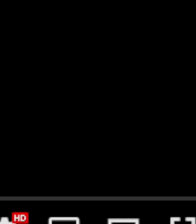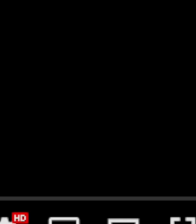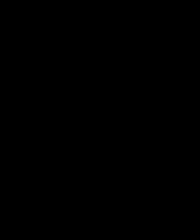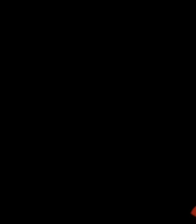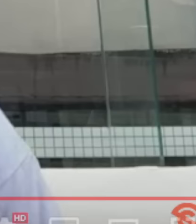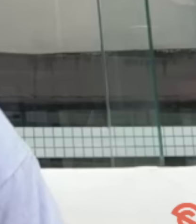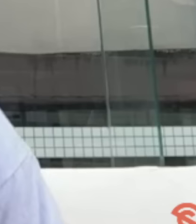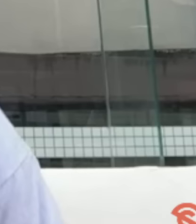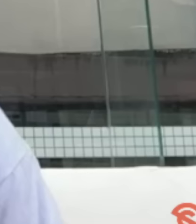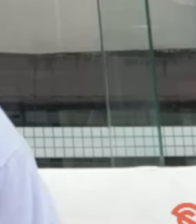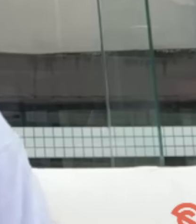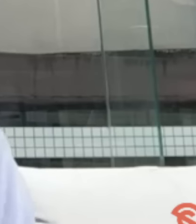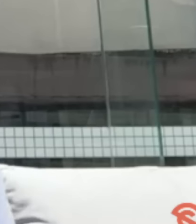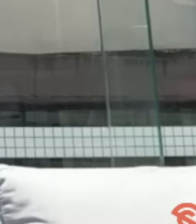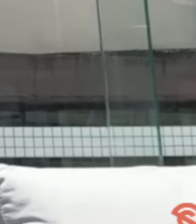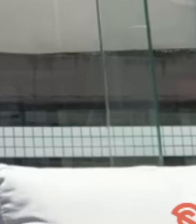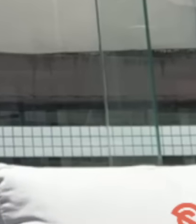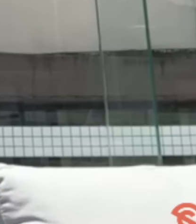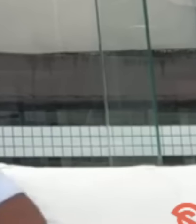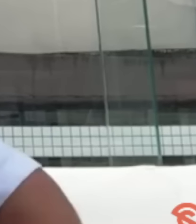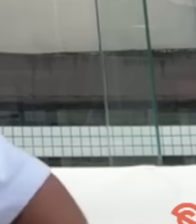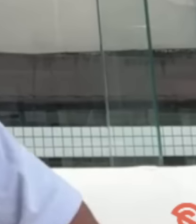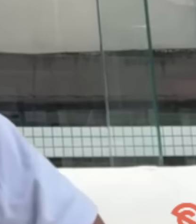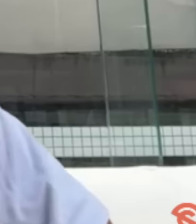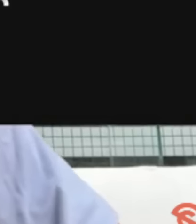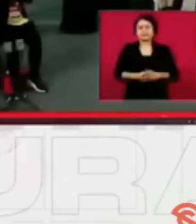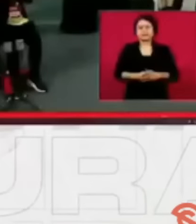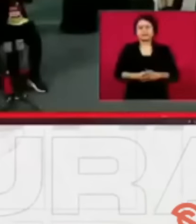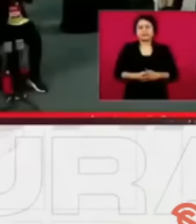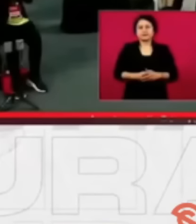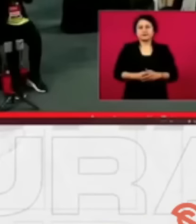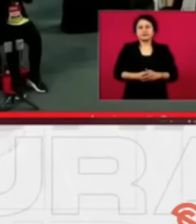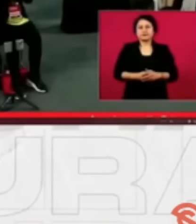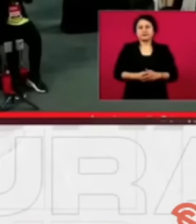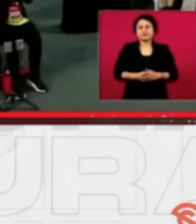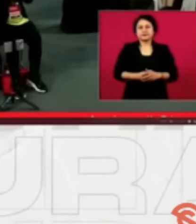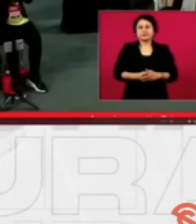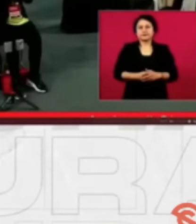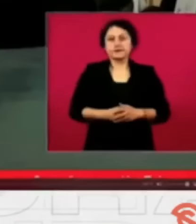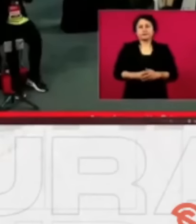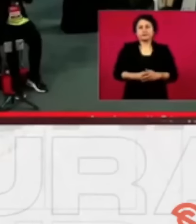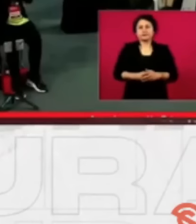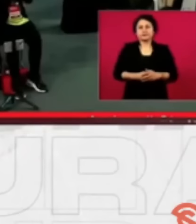Hernández. Échelo, David, chingue su madre, total. Provocadores somos.